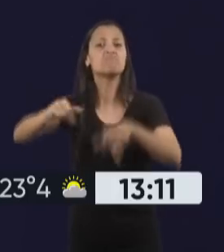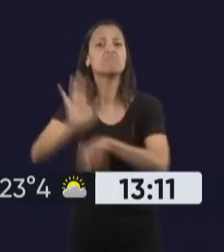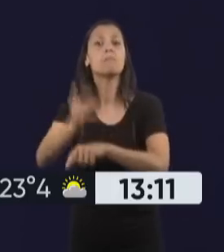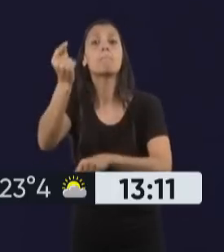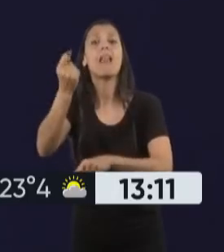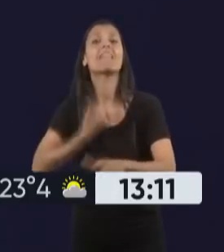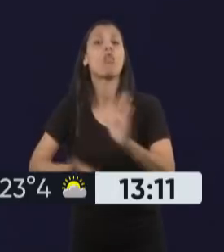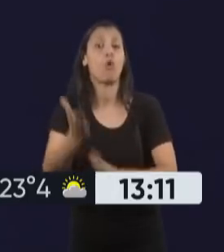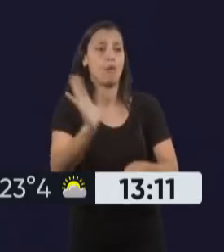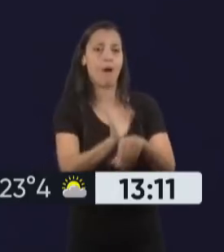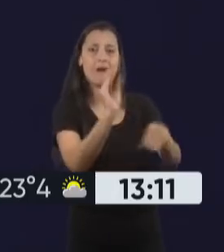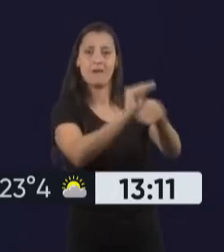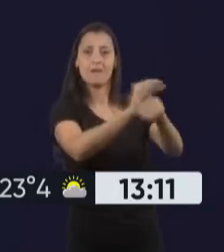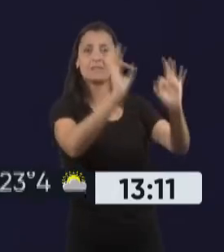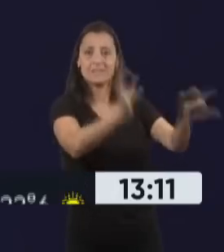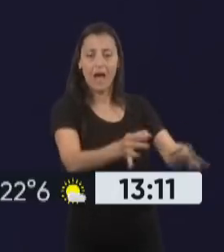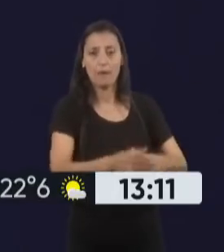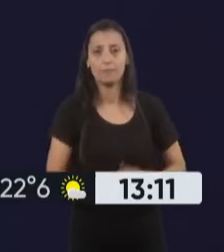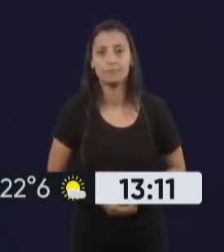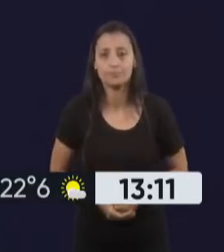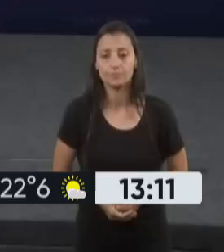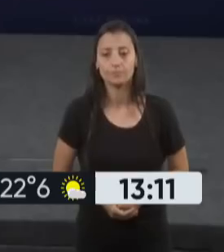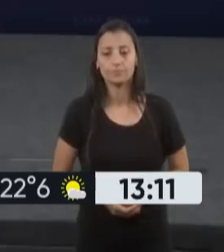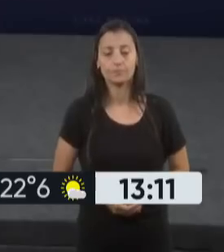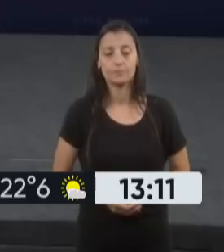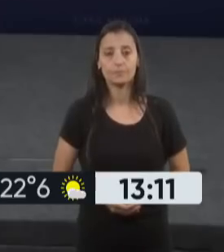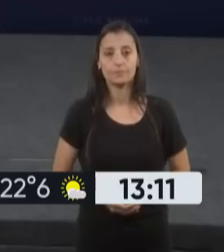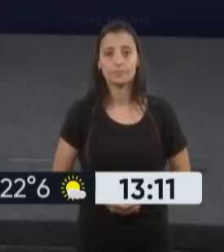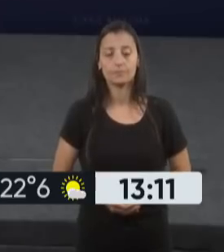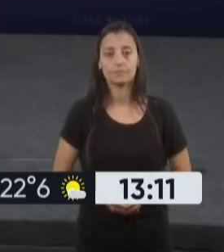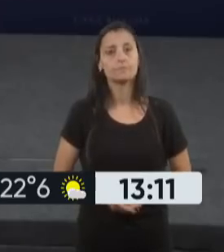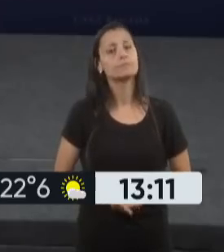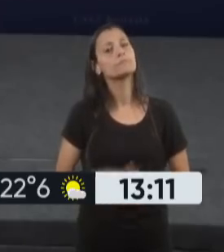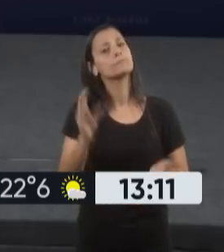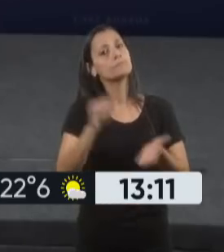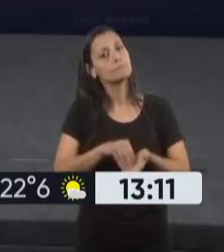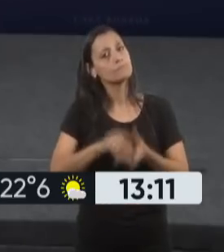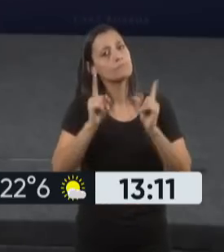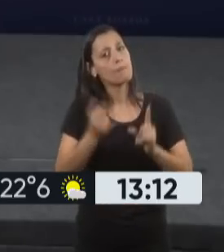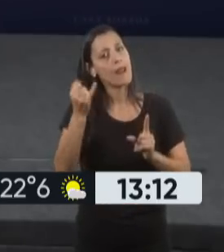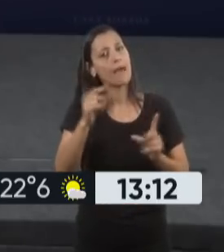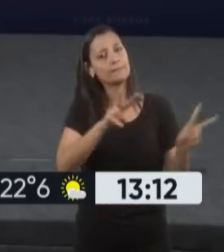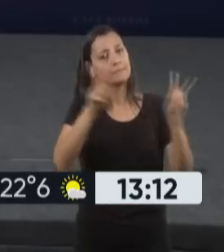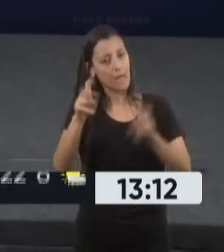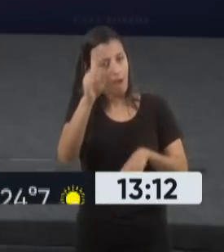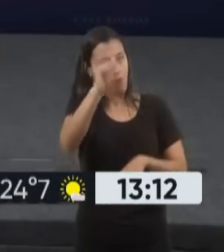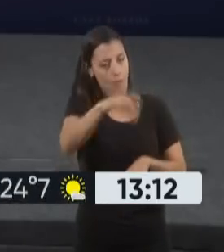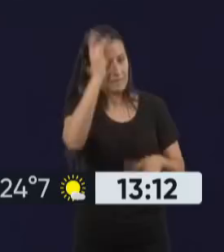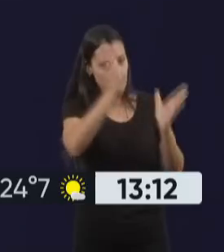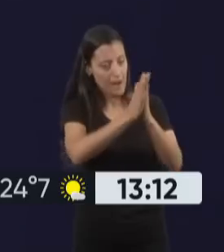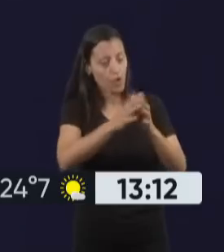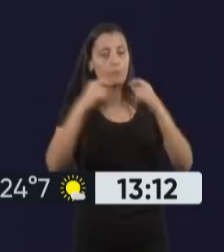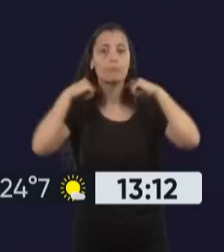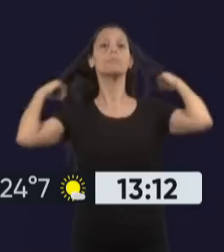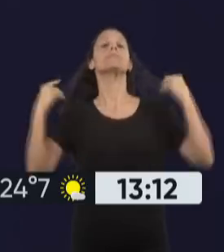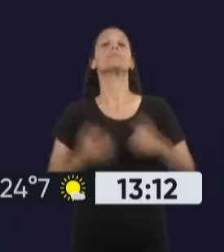va su pago de impuestos, ¿no? Y aparte porque hay otro tema adicional, perdóname